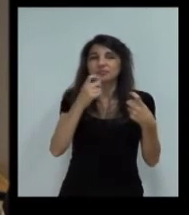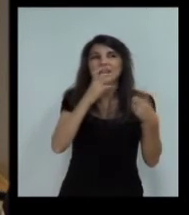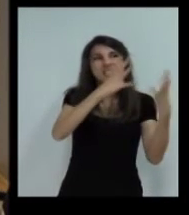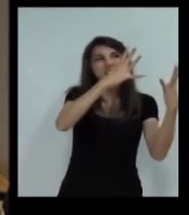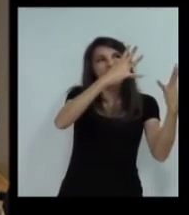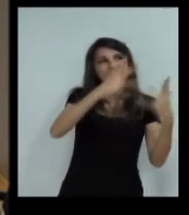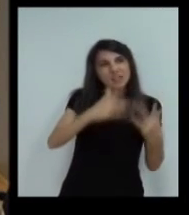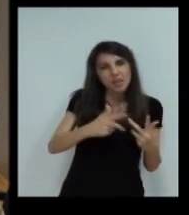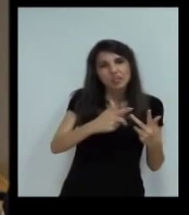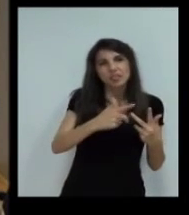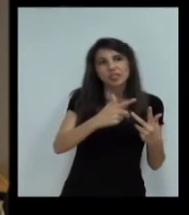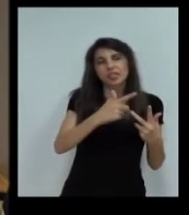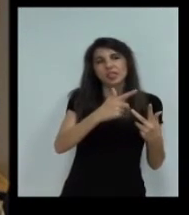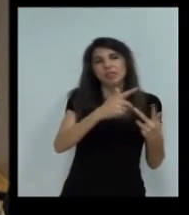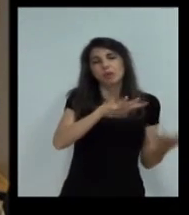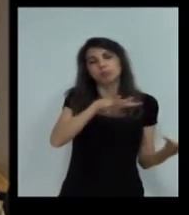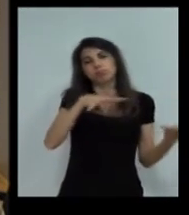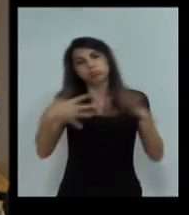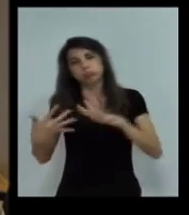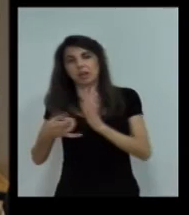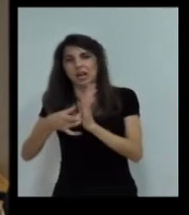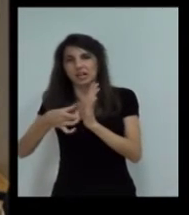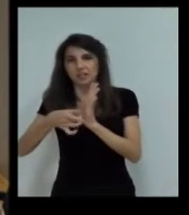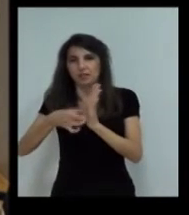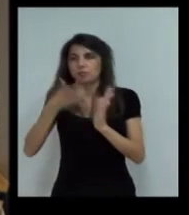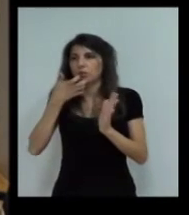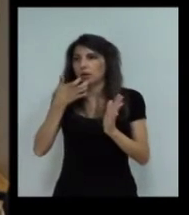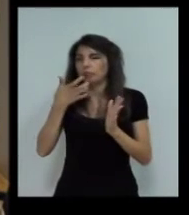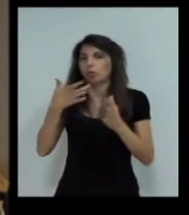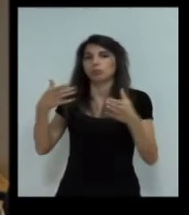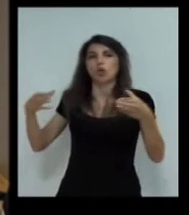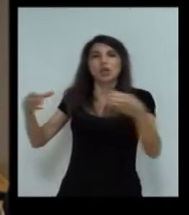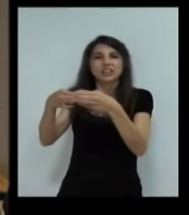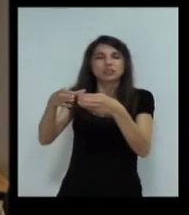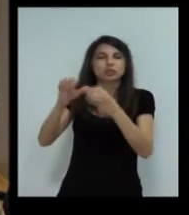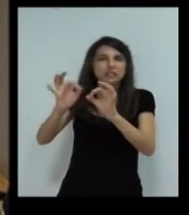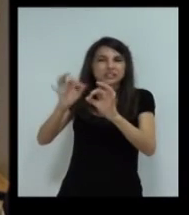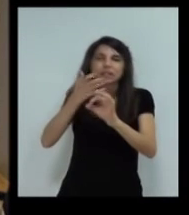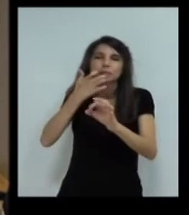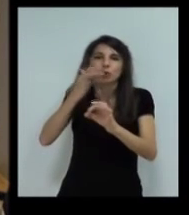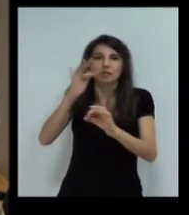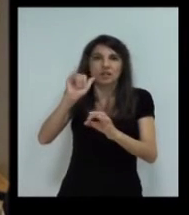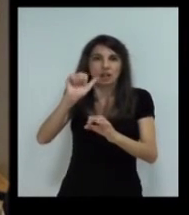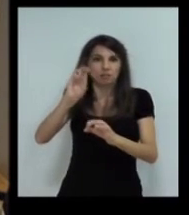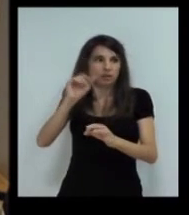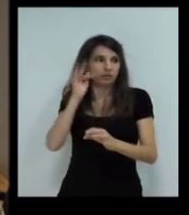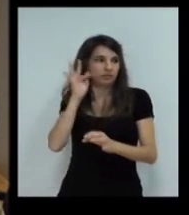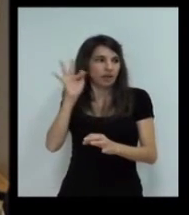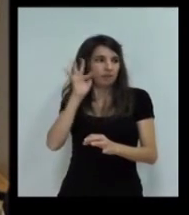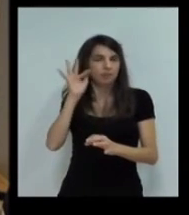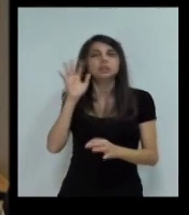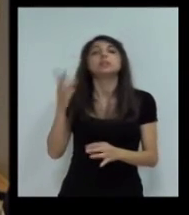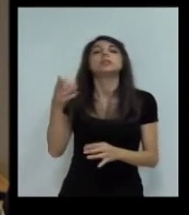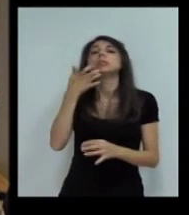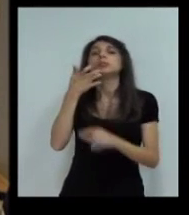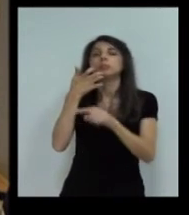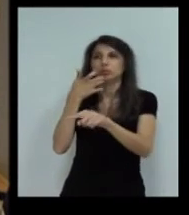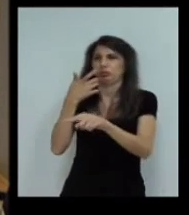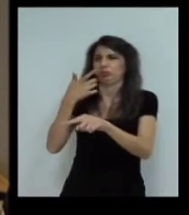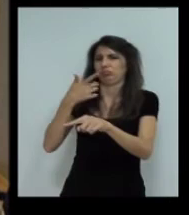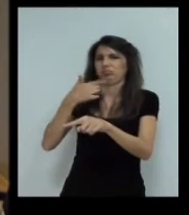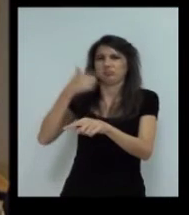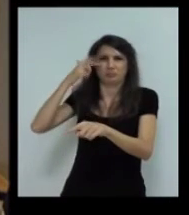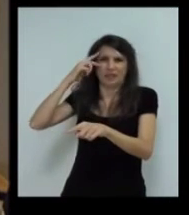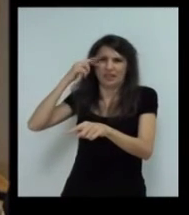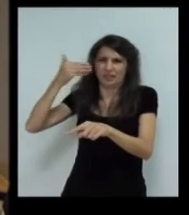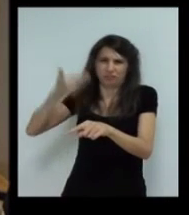calidad, ¿no? Colectivos concretos como FIAPAS, ¿no? se ha mostrado especialmente activo en este tema, en